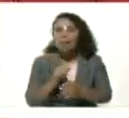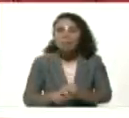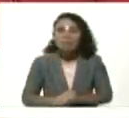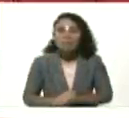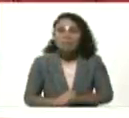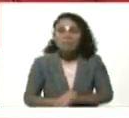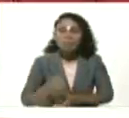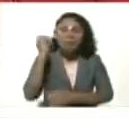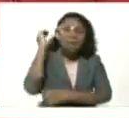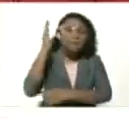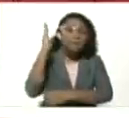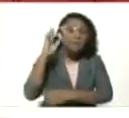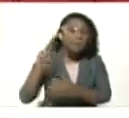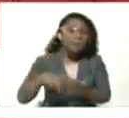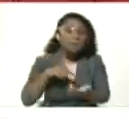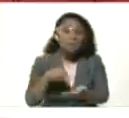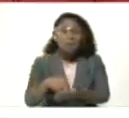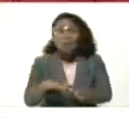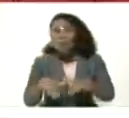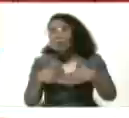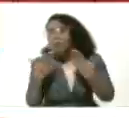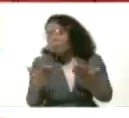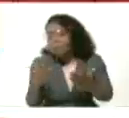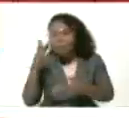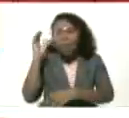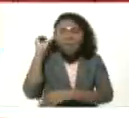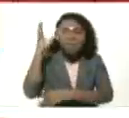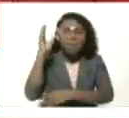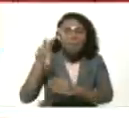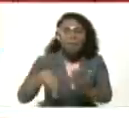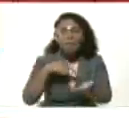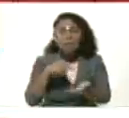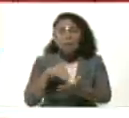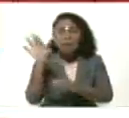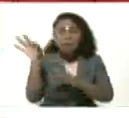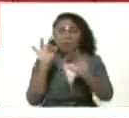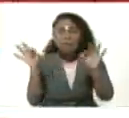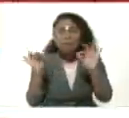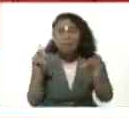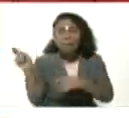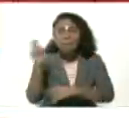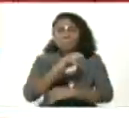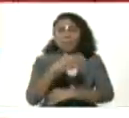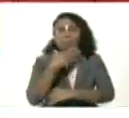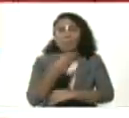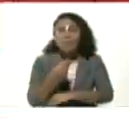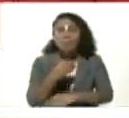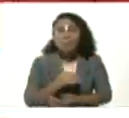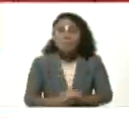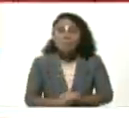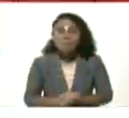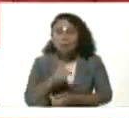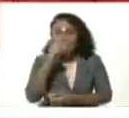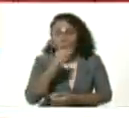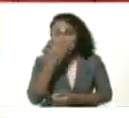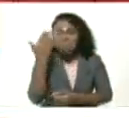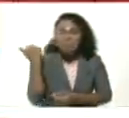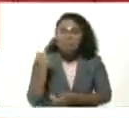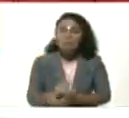La Asamblea Nacional. ¿Cuál Asamblea Nacional? La que fue electa en el mes de diciembre del año pasado.